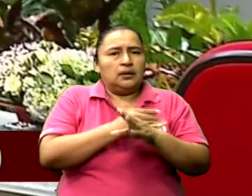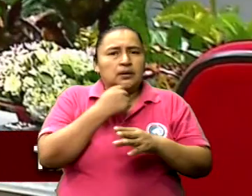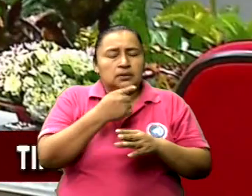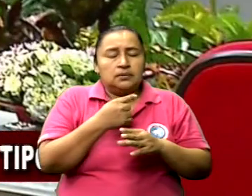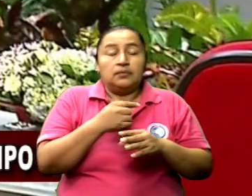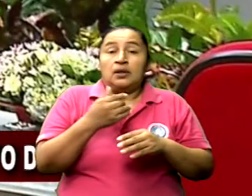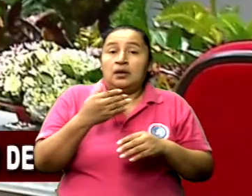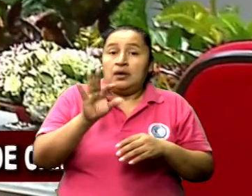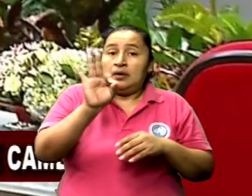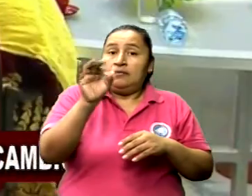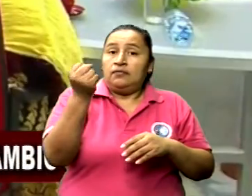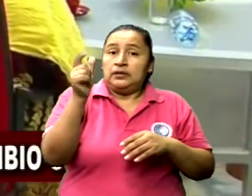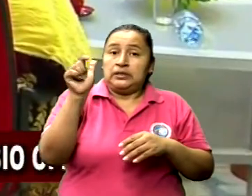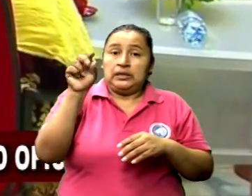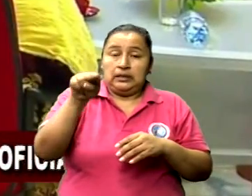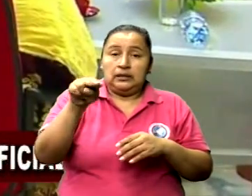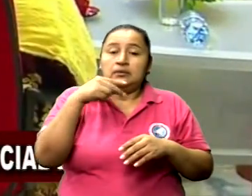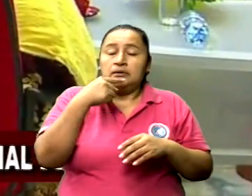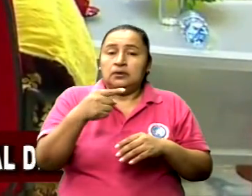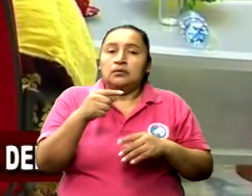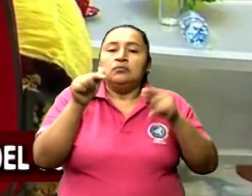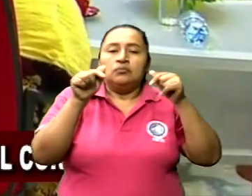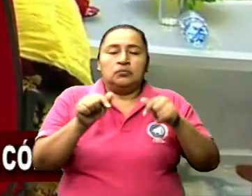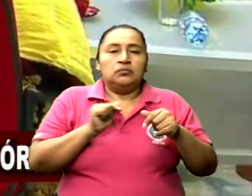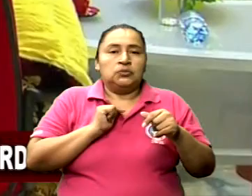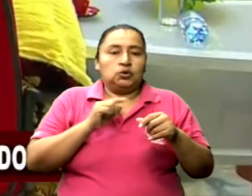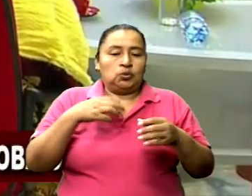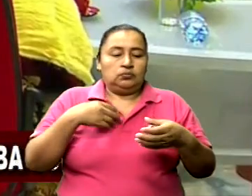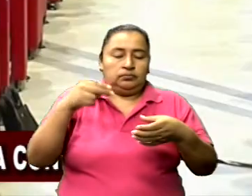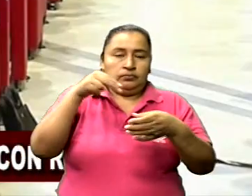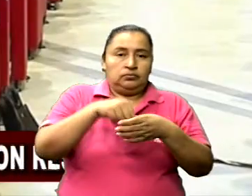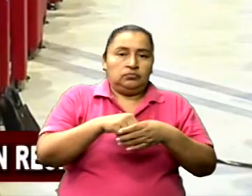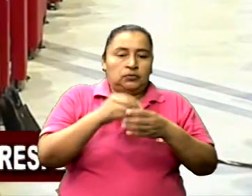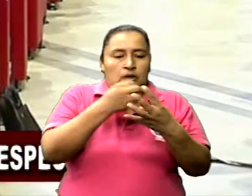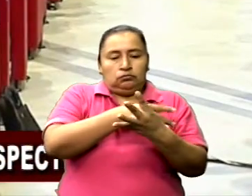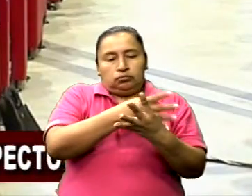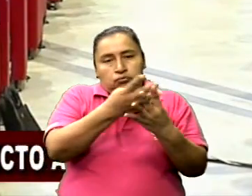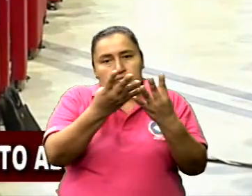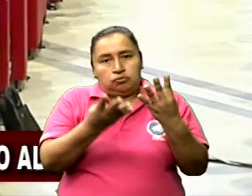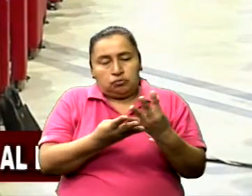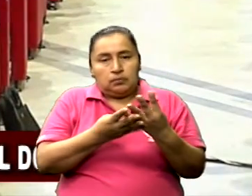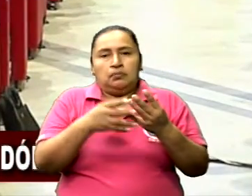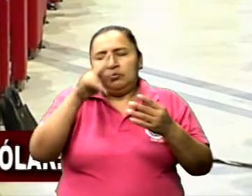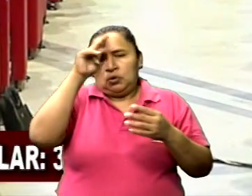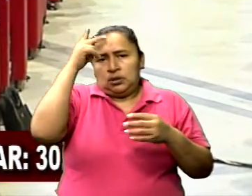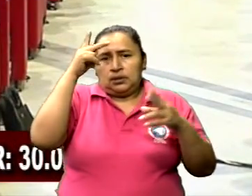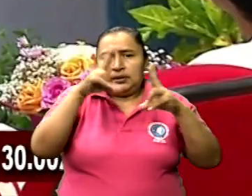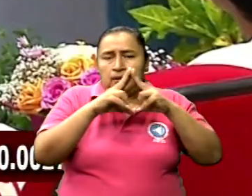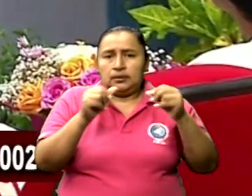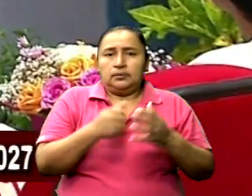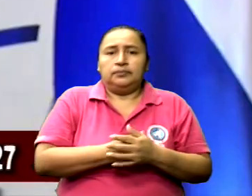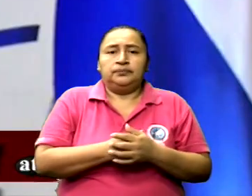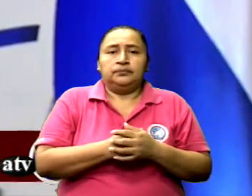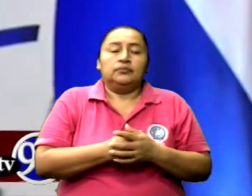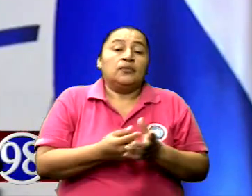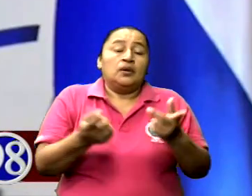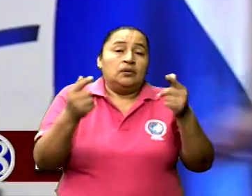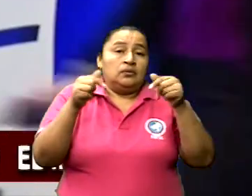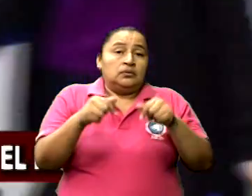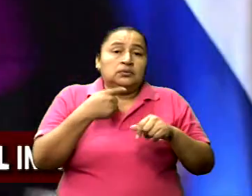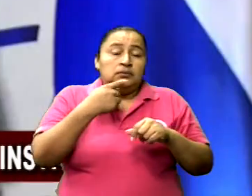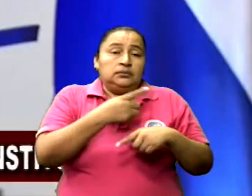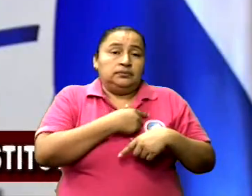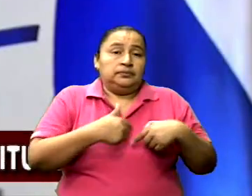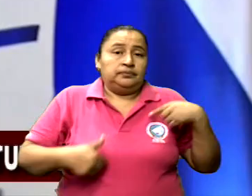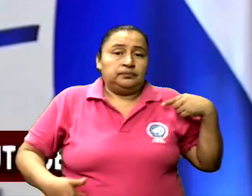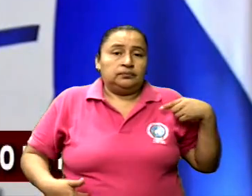el Frente Sandinista de Liberación Nacional es parte de la pluralidad política del país. Nos encontramos en